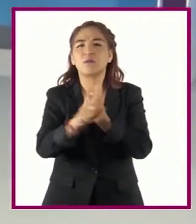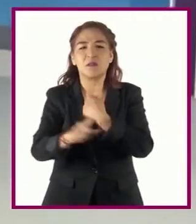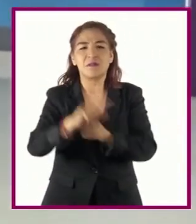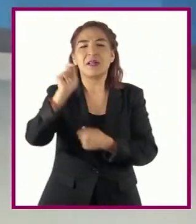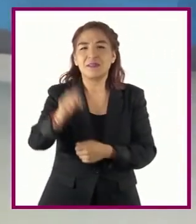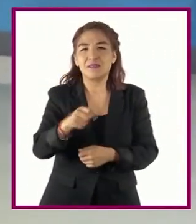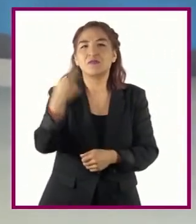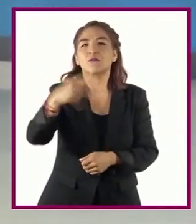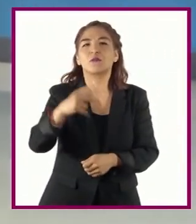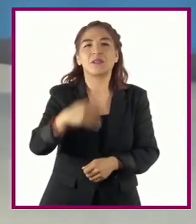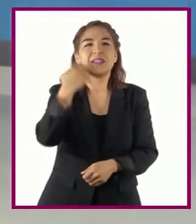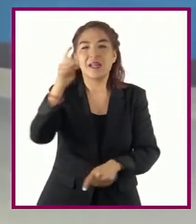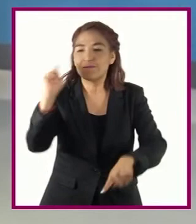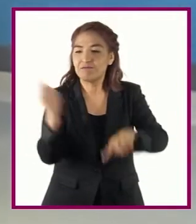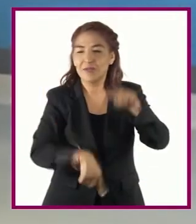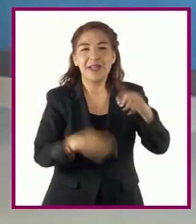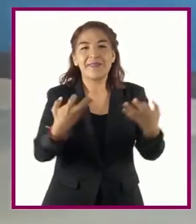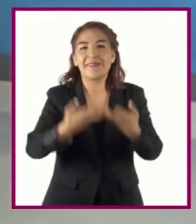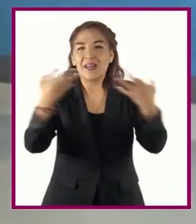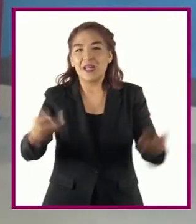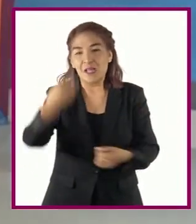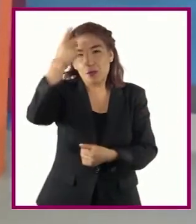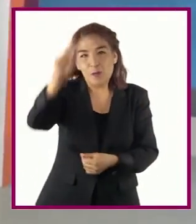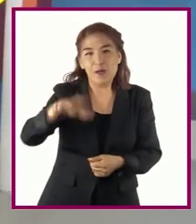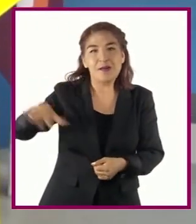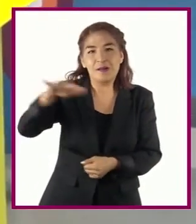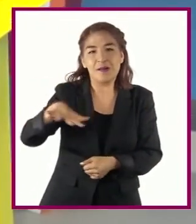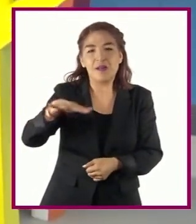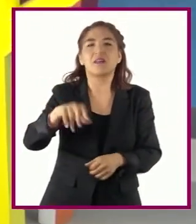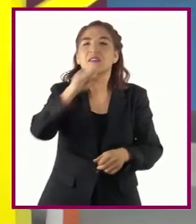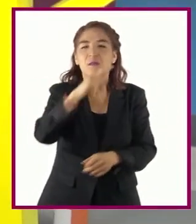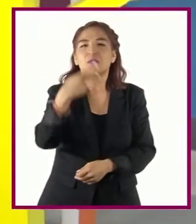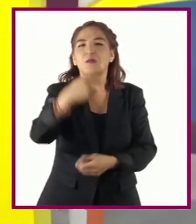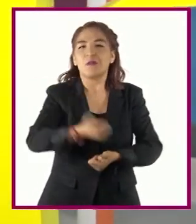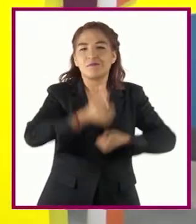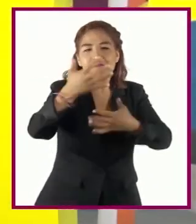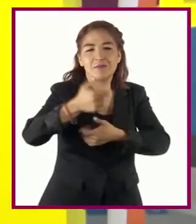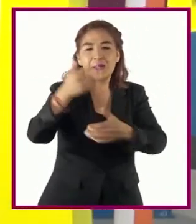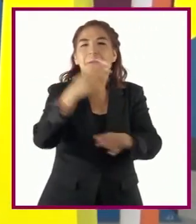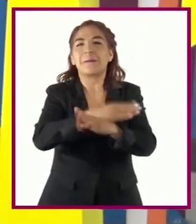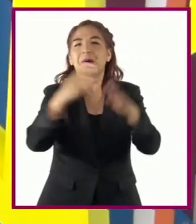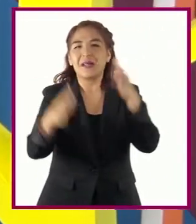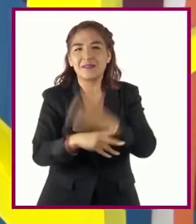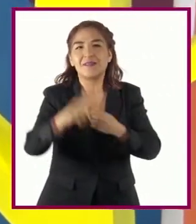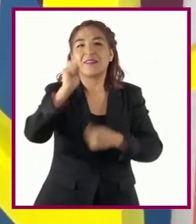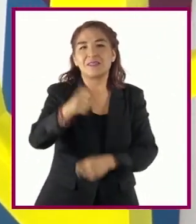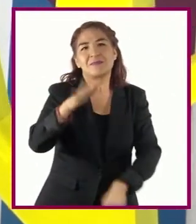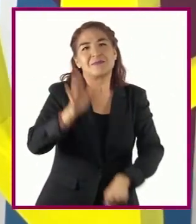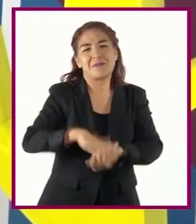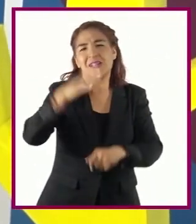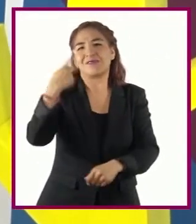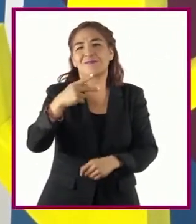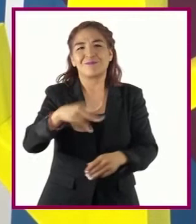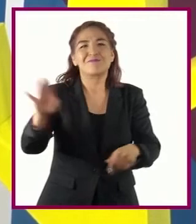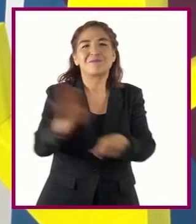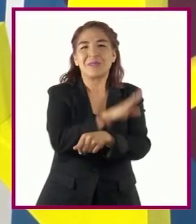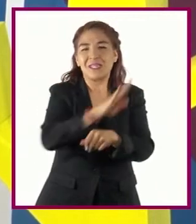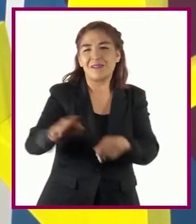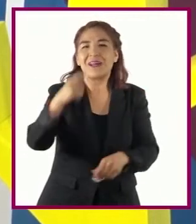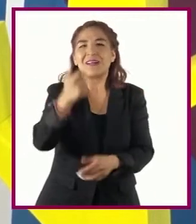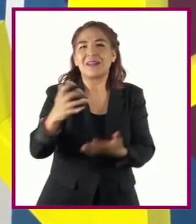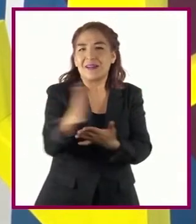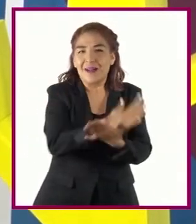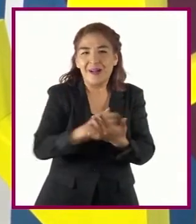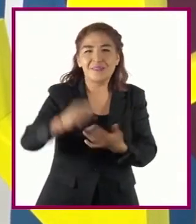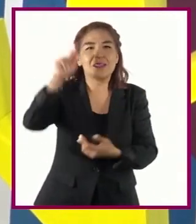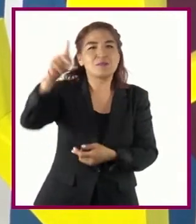la privatización de la tierra y las políticas agroexportadoras, que generaban enormes ganancias para la clase política